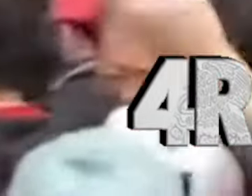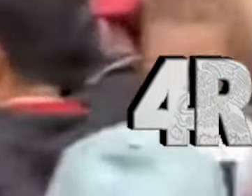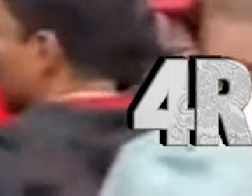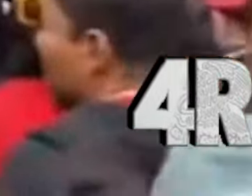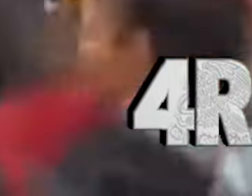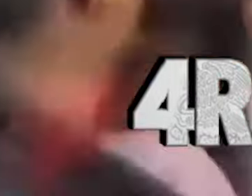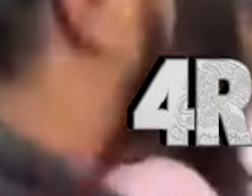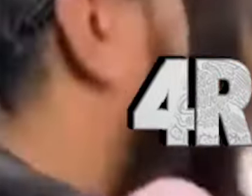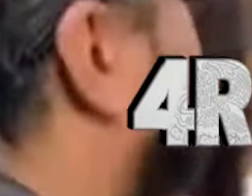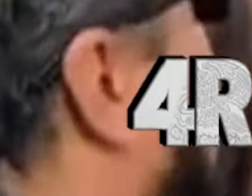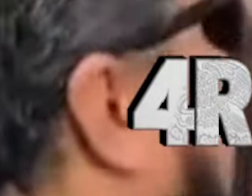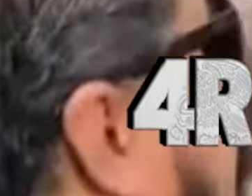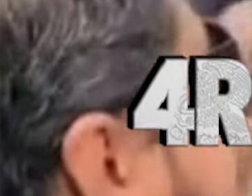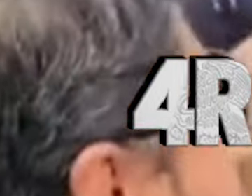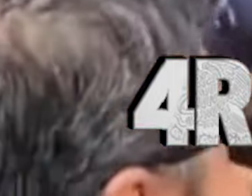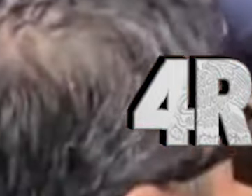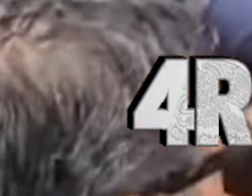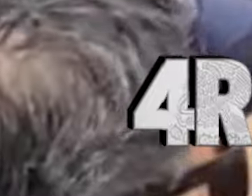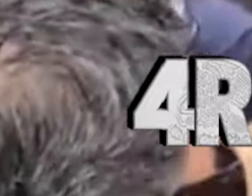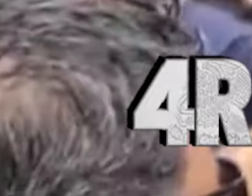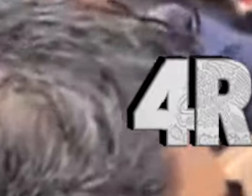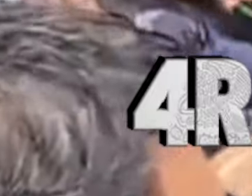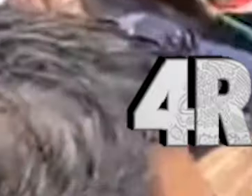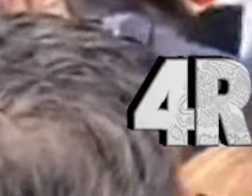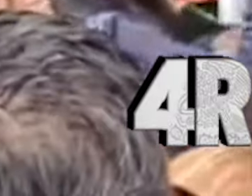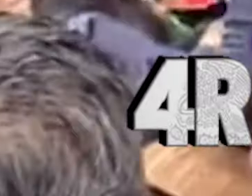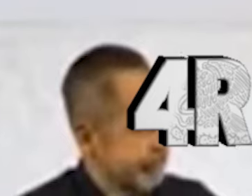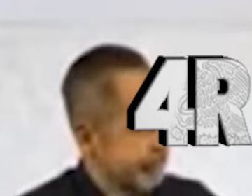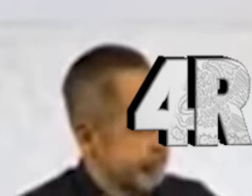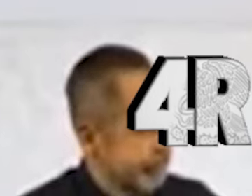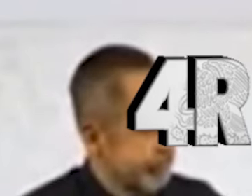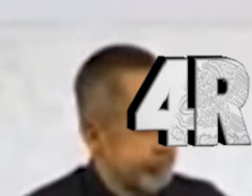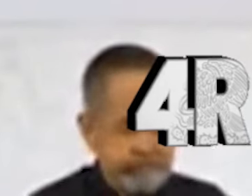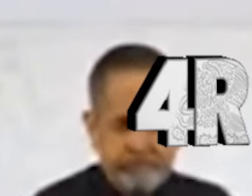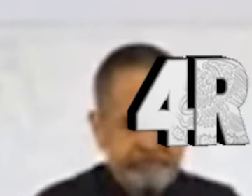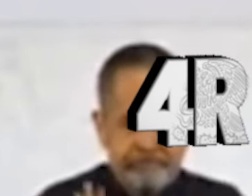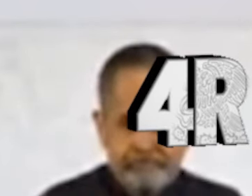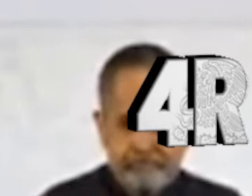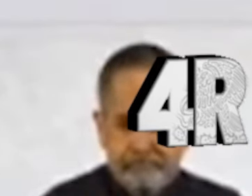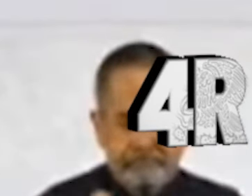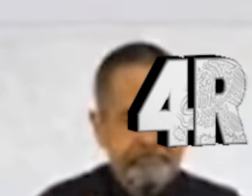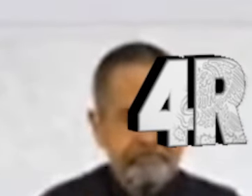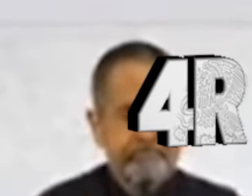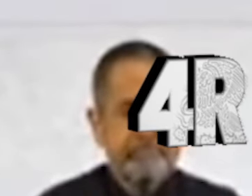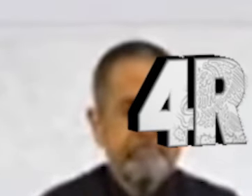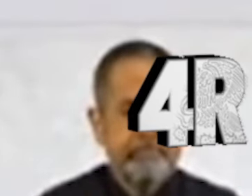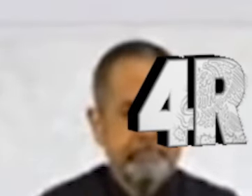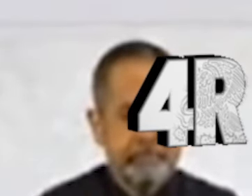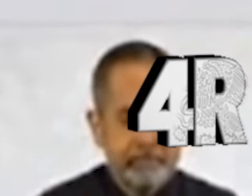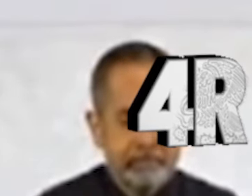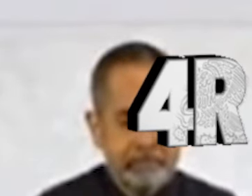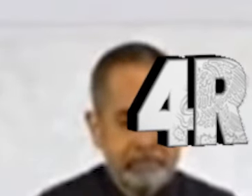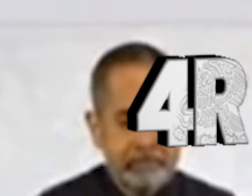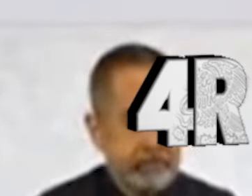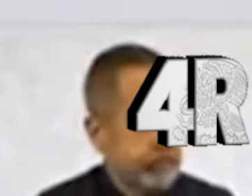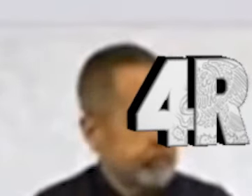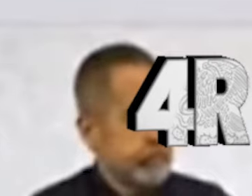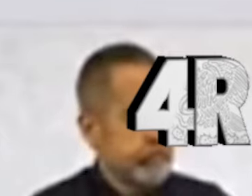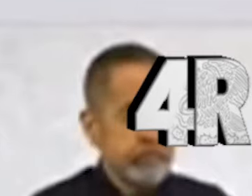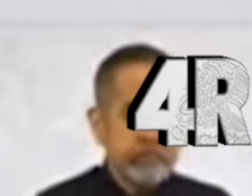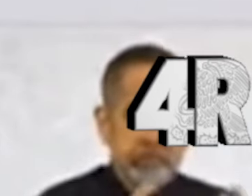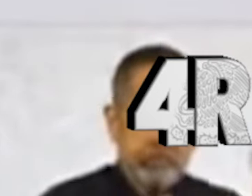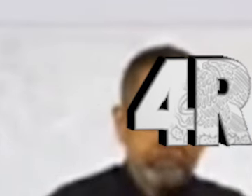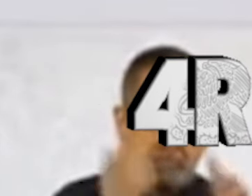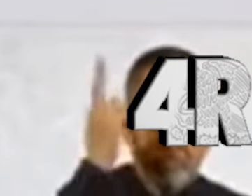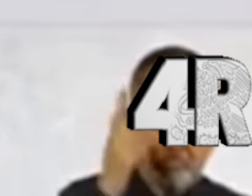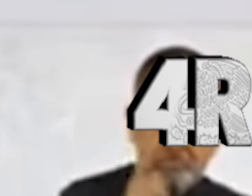saltando todas las leyes los tiempos y las formas y Está tratando de dilatar lo más que se pueda para detener la reforma al menos